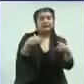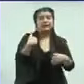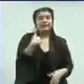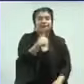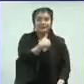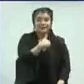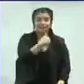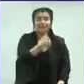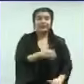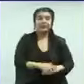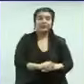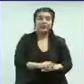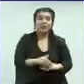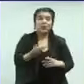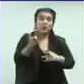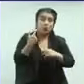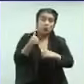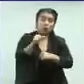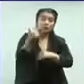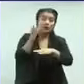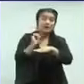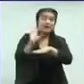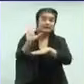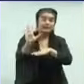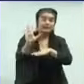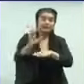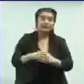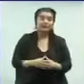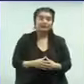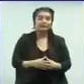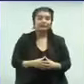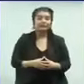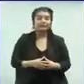Gracias. Si podemos pasar a la siguiente.